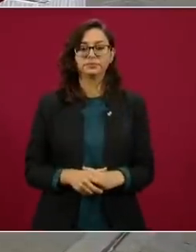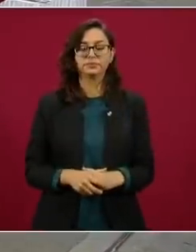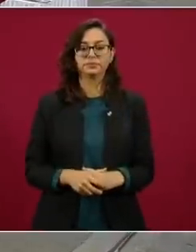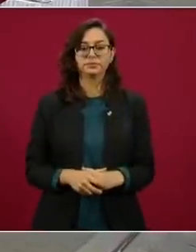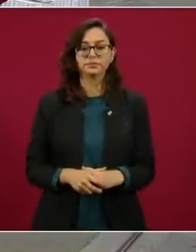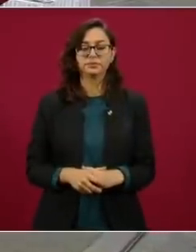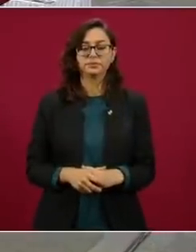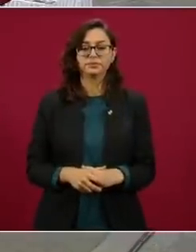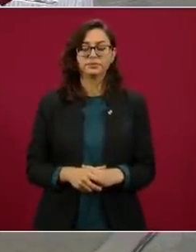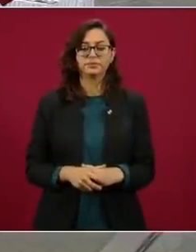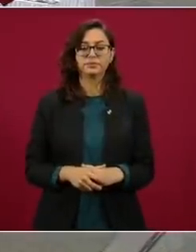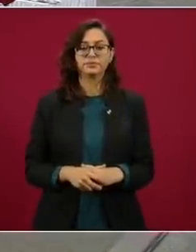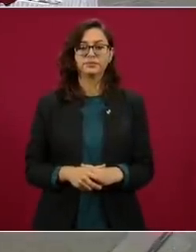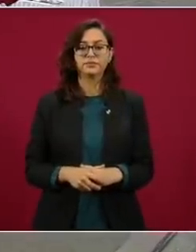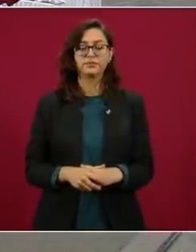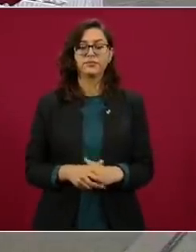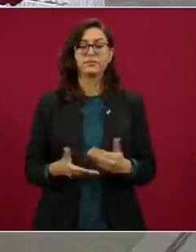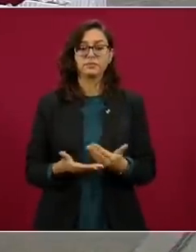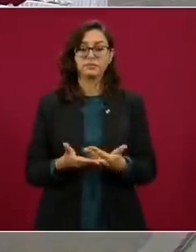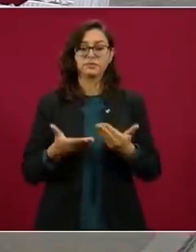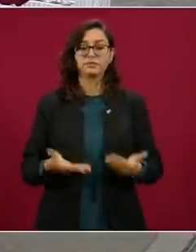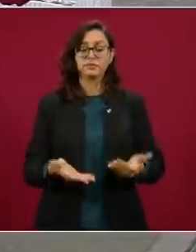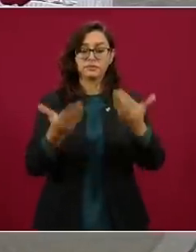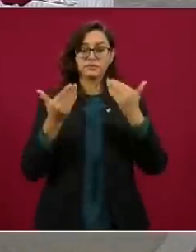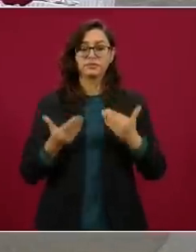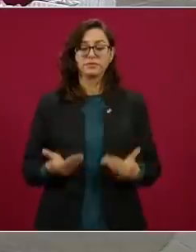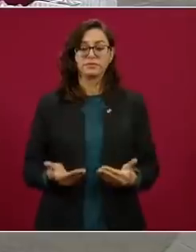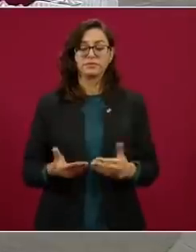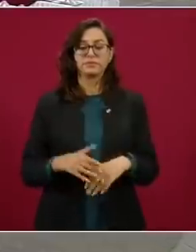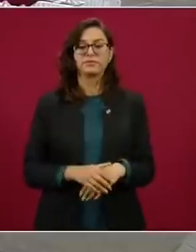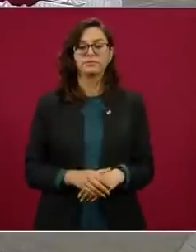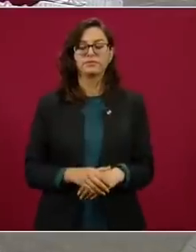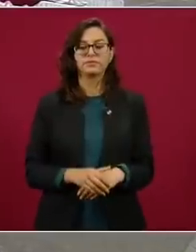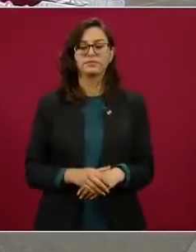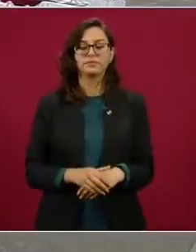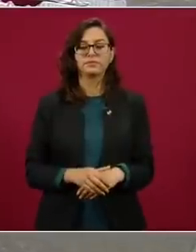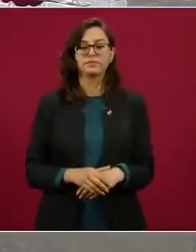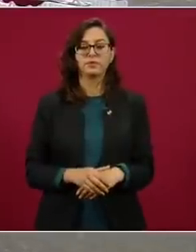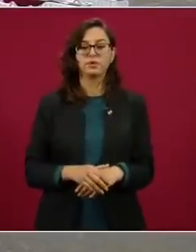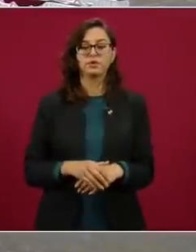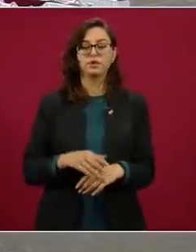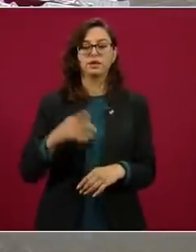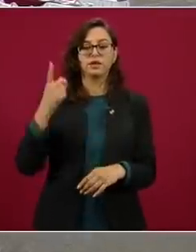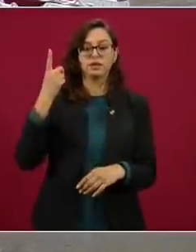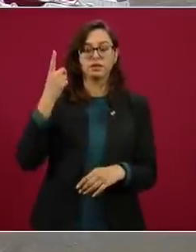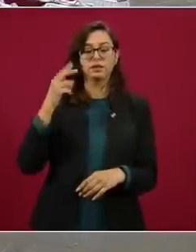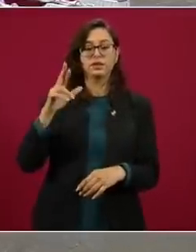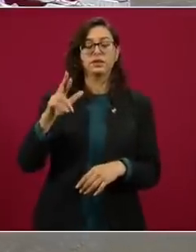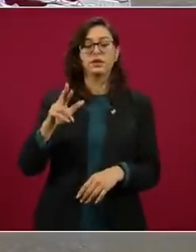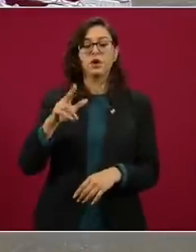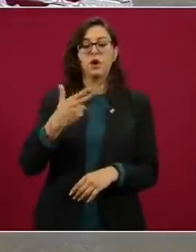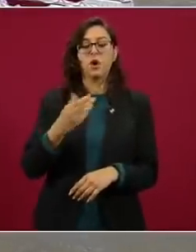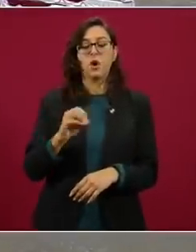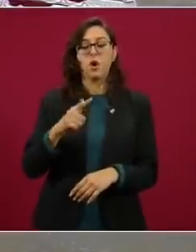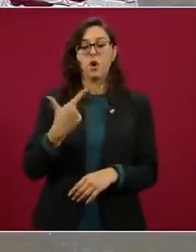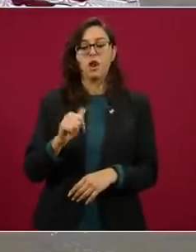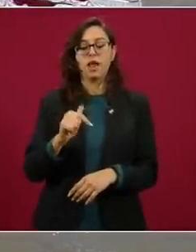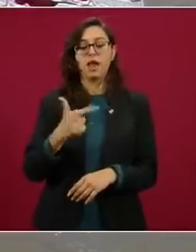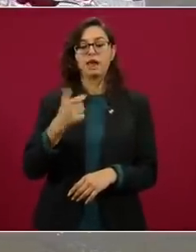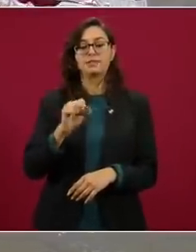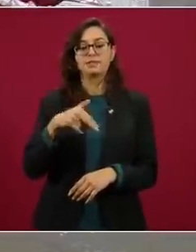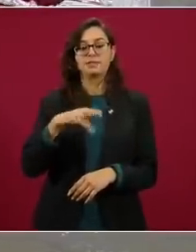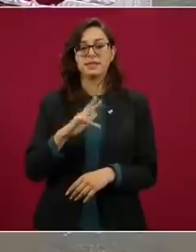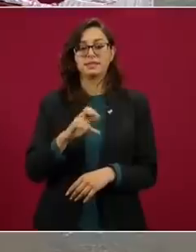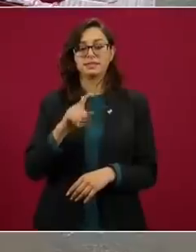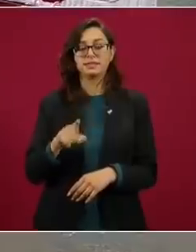a continuación hace uso de la palabra la doctora olga sánchez cordero secretaria de gobernacion